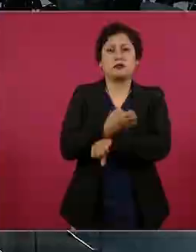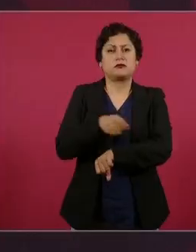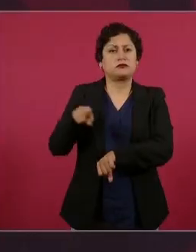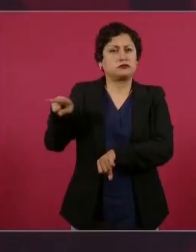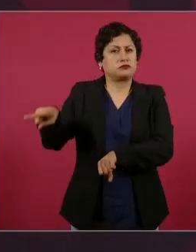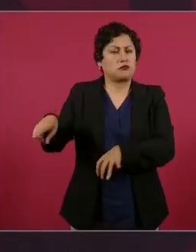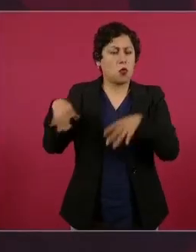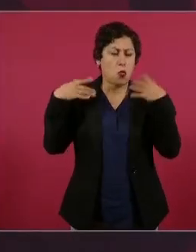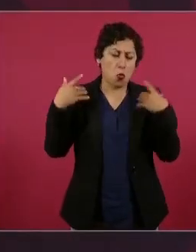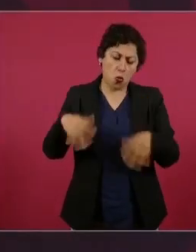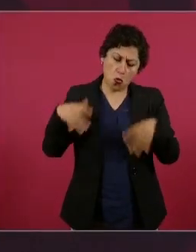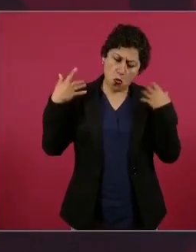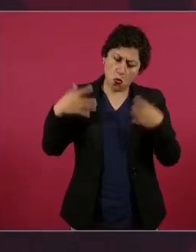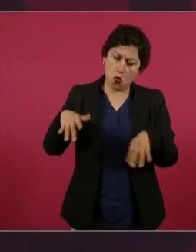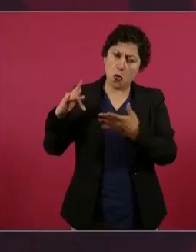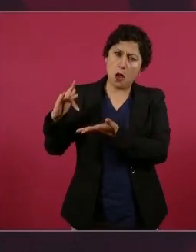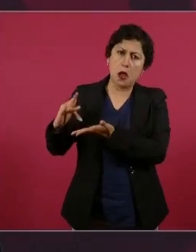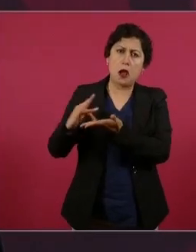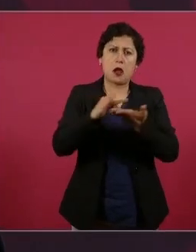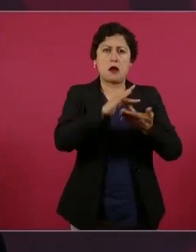solidaria.